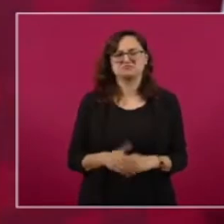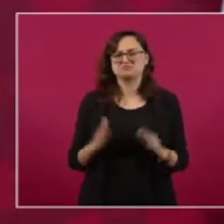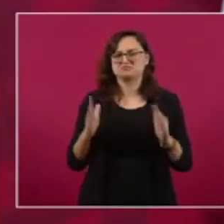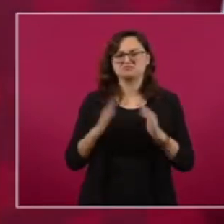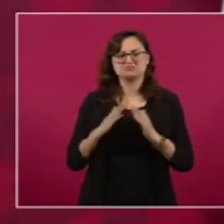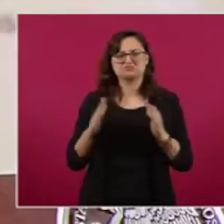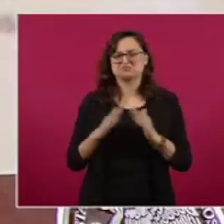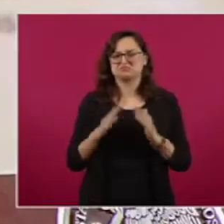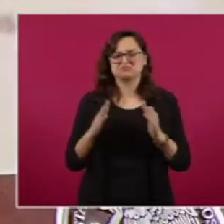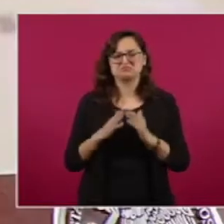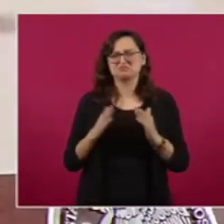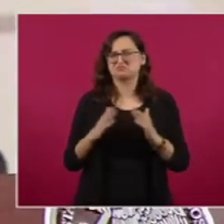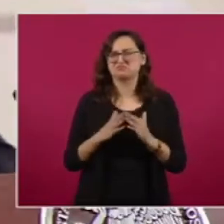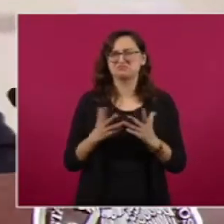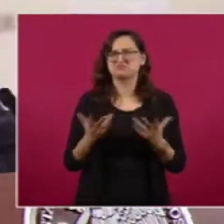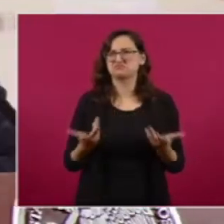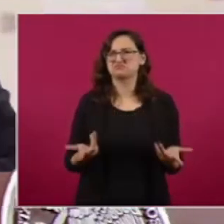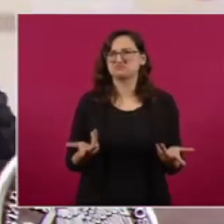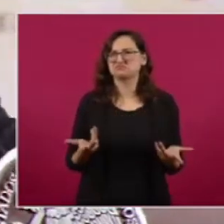vamos